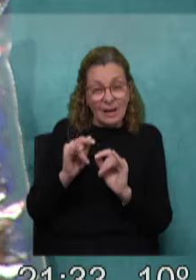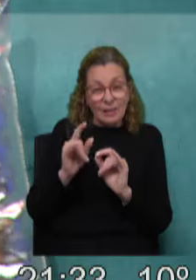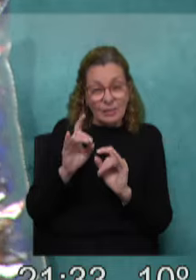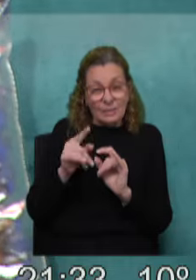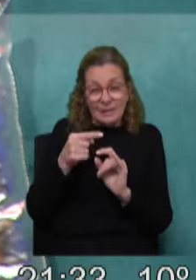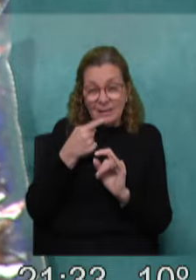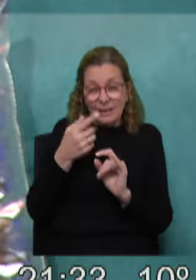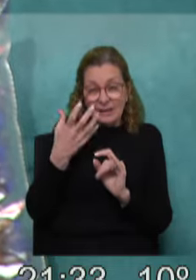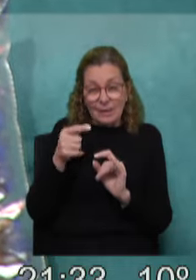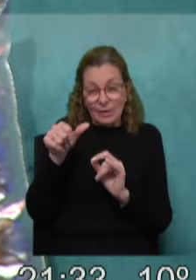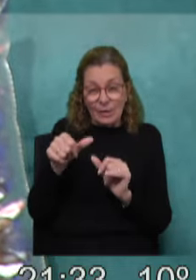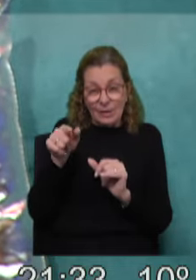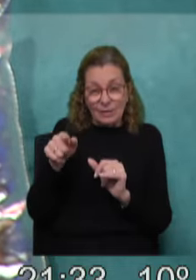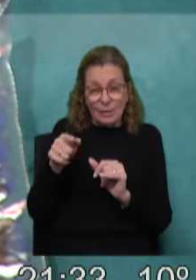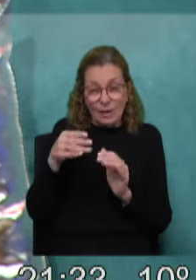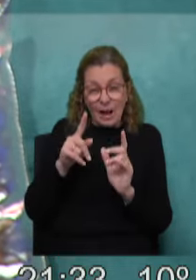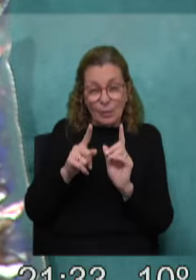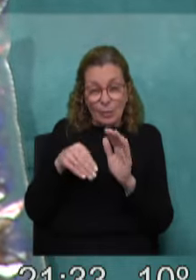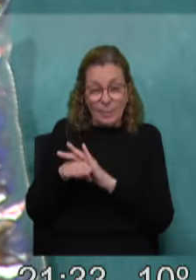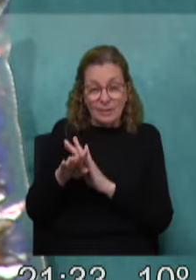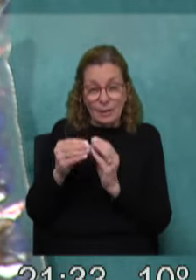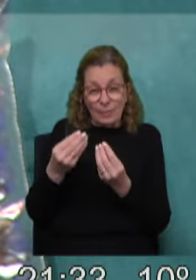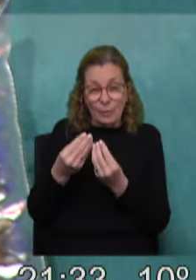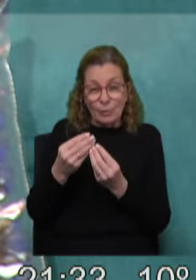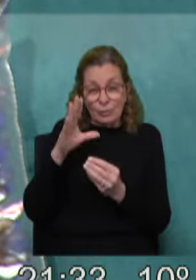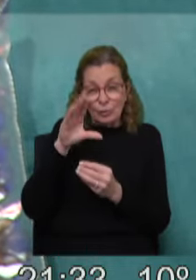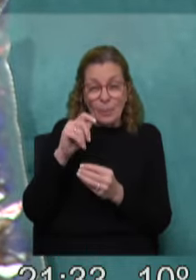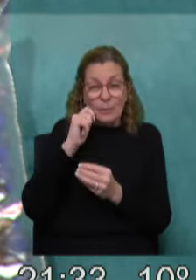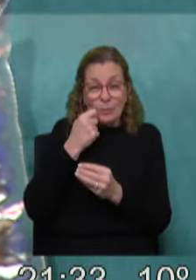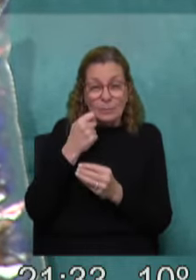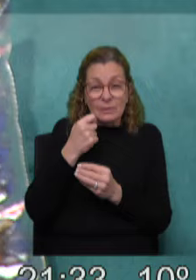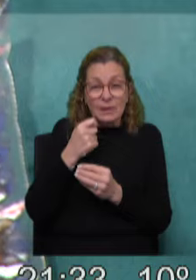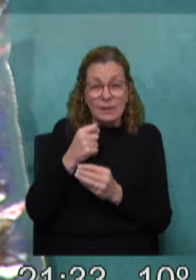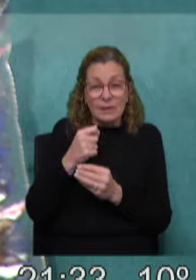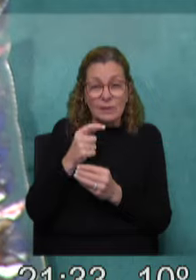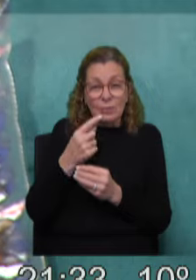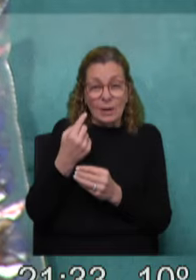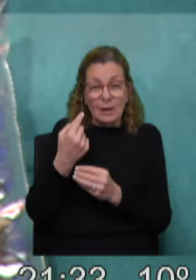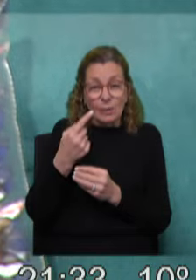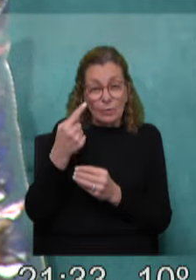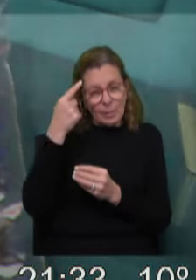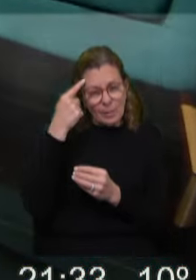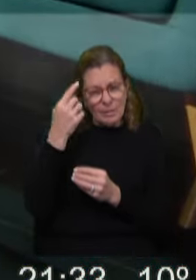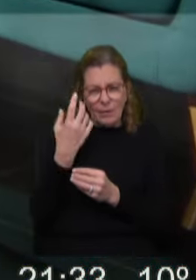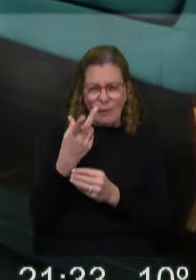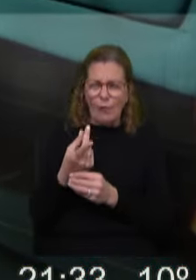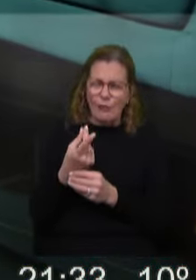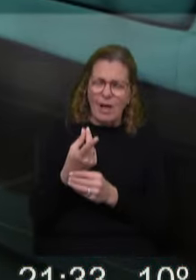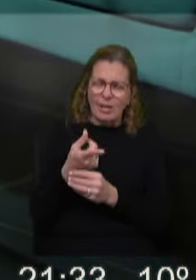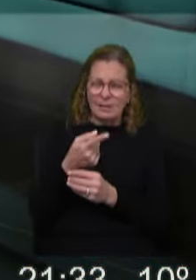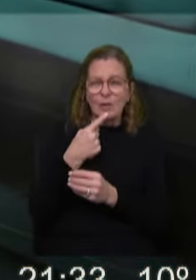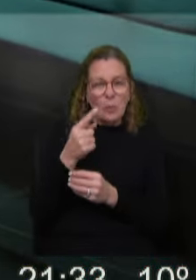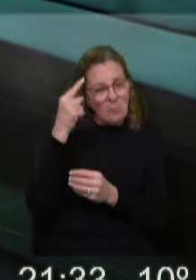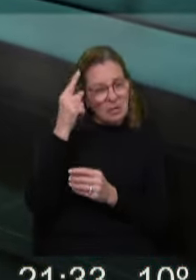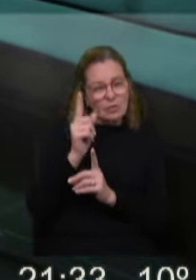decir, vos, quiero que lo haga este, y en otros me metí bastante. Y me gustan todos los que he hecho, por suerte. No hay ninguno que piense, pa, qué bobada este.